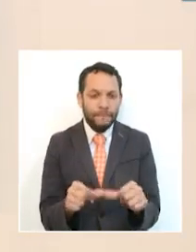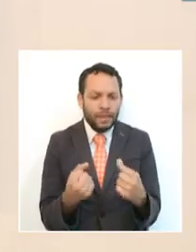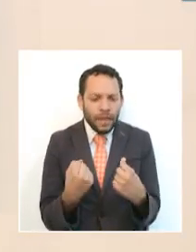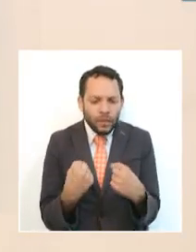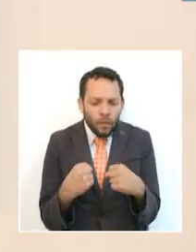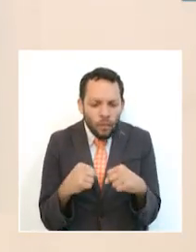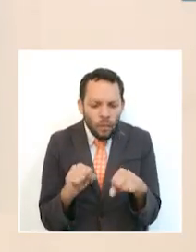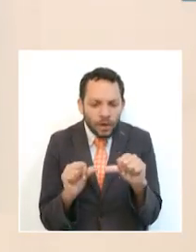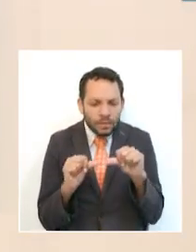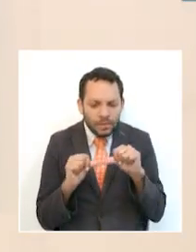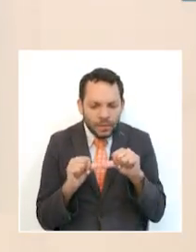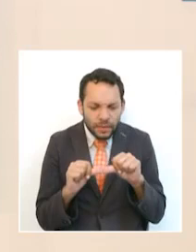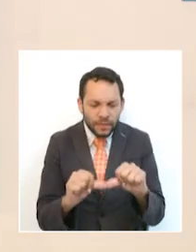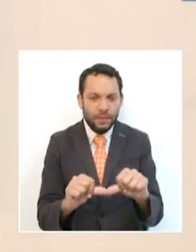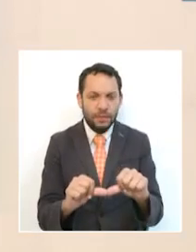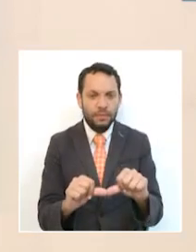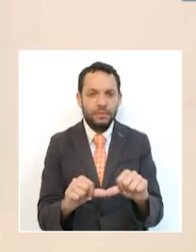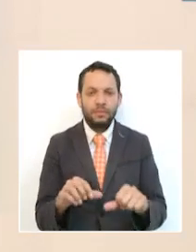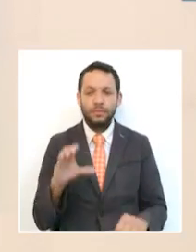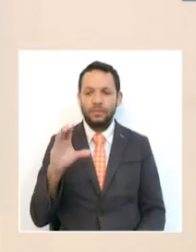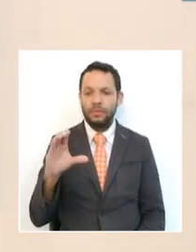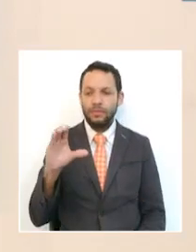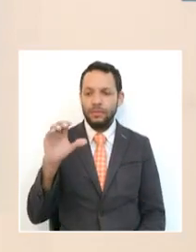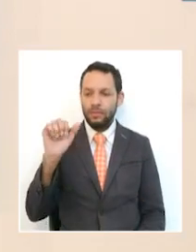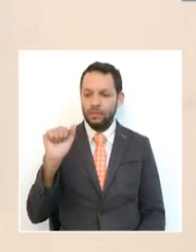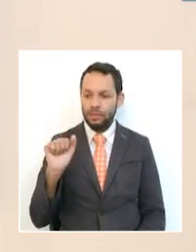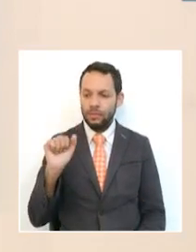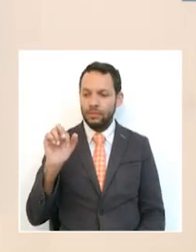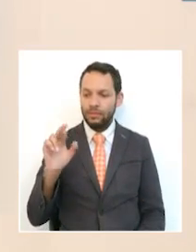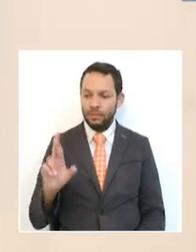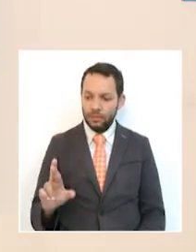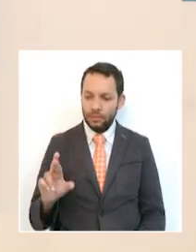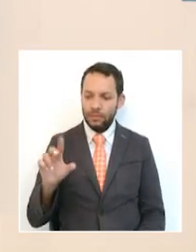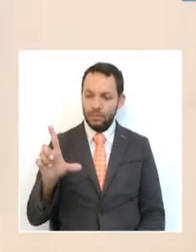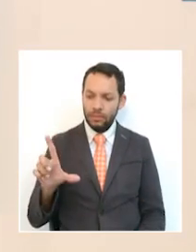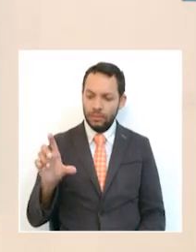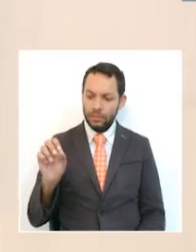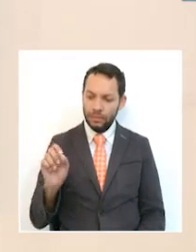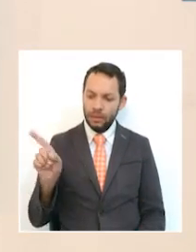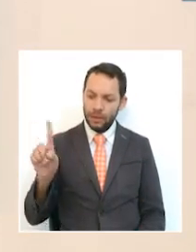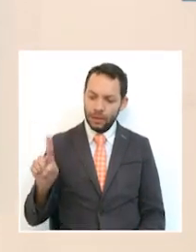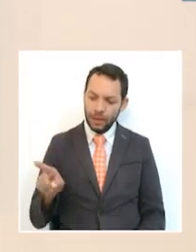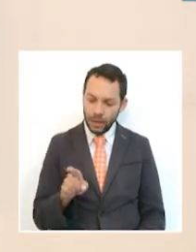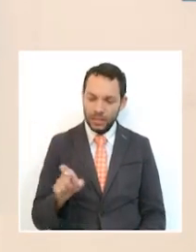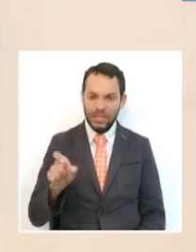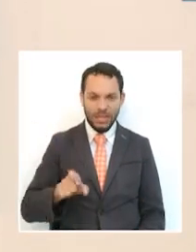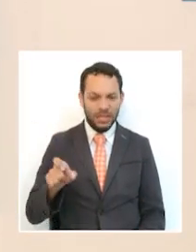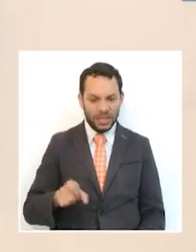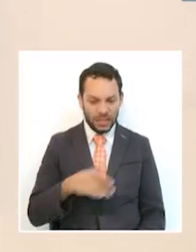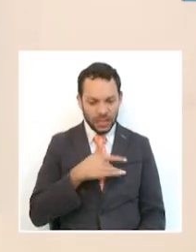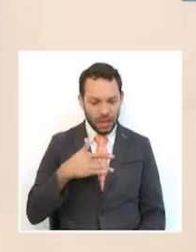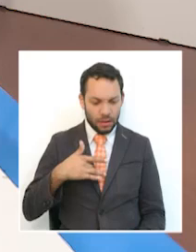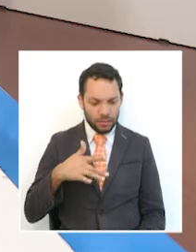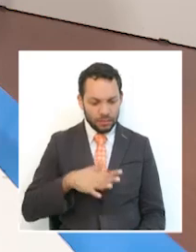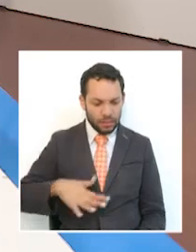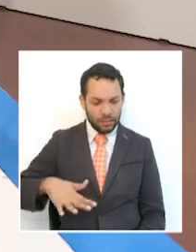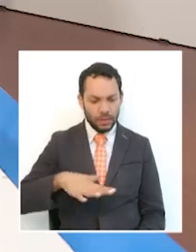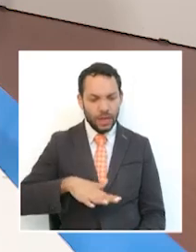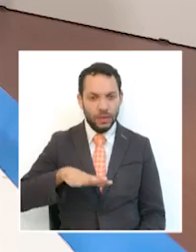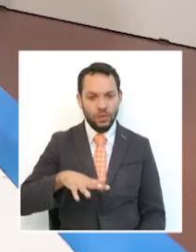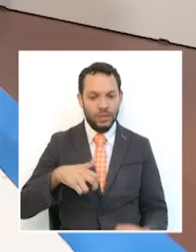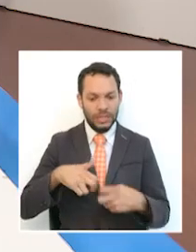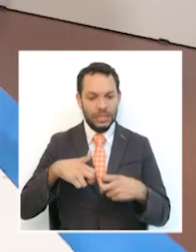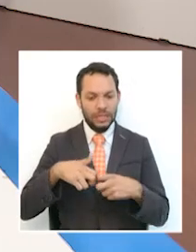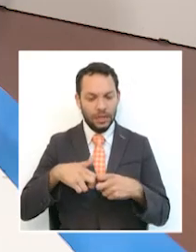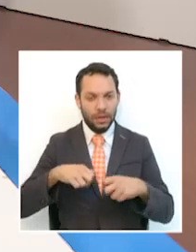porque como lo dice el doctor carlos montoya sanando al sanador siempre necesitamos ese espacio para recargar si nosotros que lo hacemos tantas veces si nos